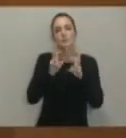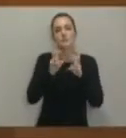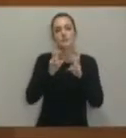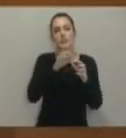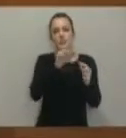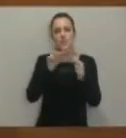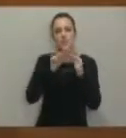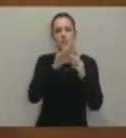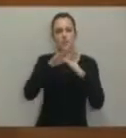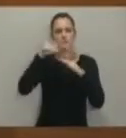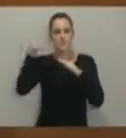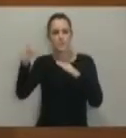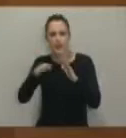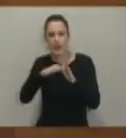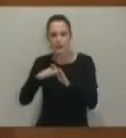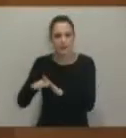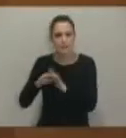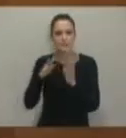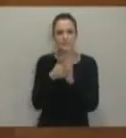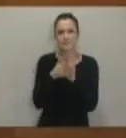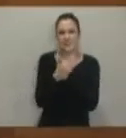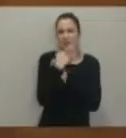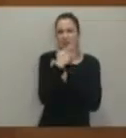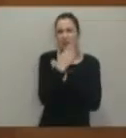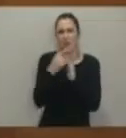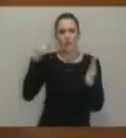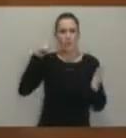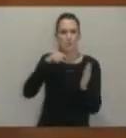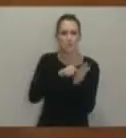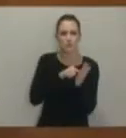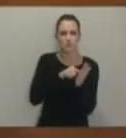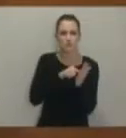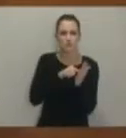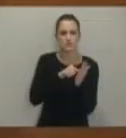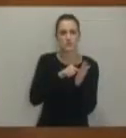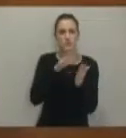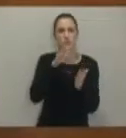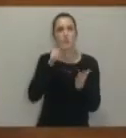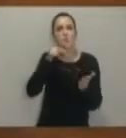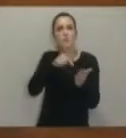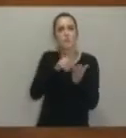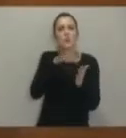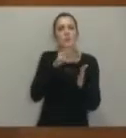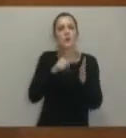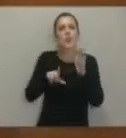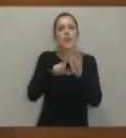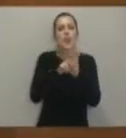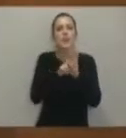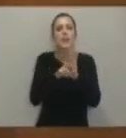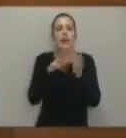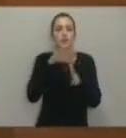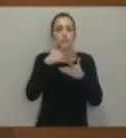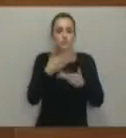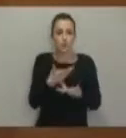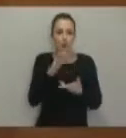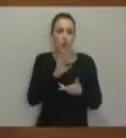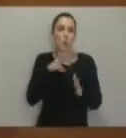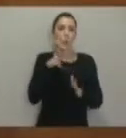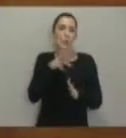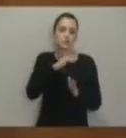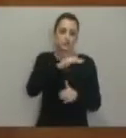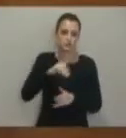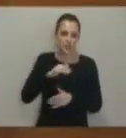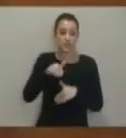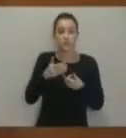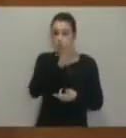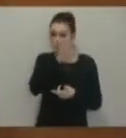es cierto que este sea un criterio impuesto, el único criterio posible impuesto por la legalidad vigente, por el derecho al final. De hecho, todas